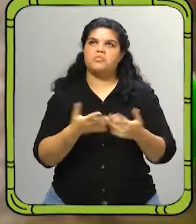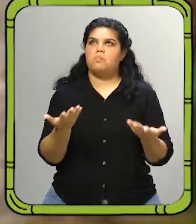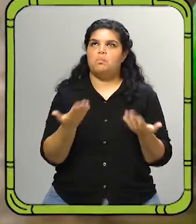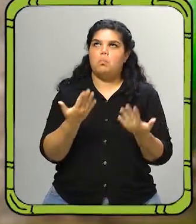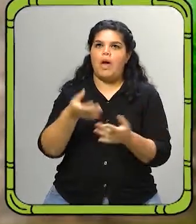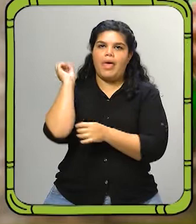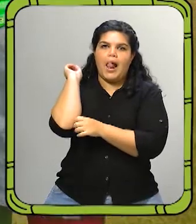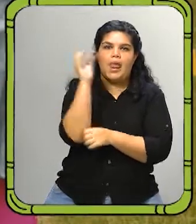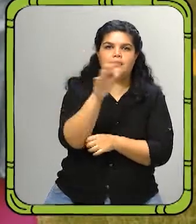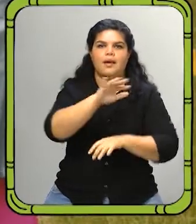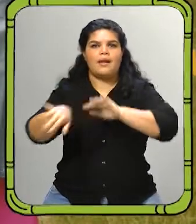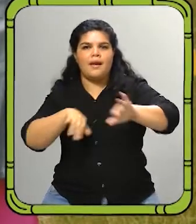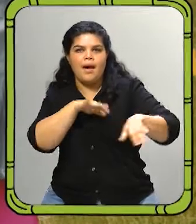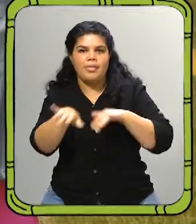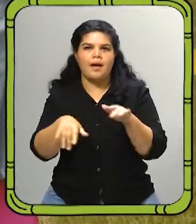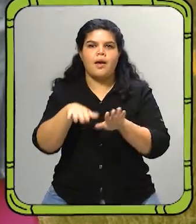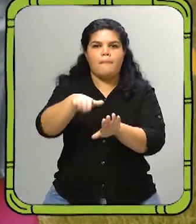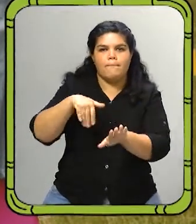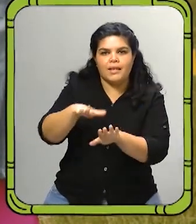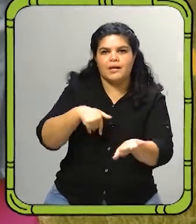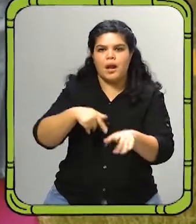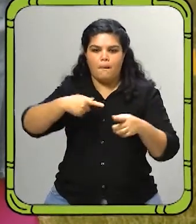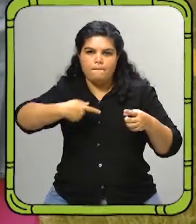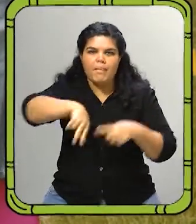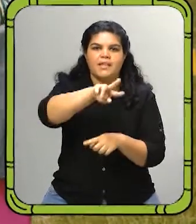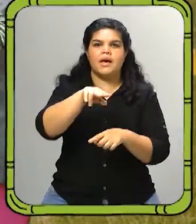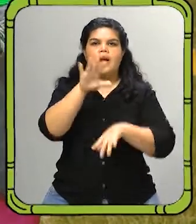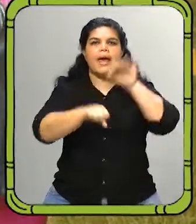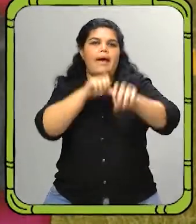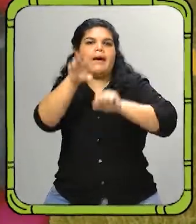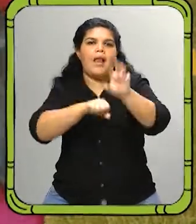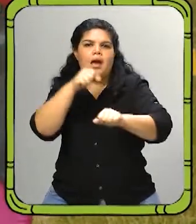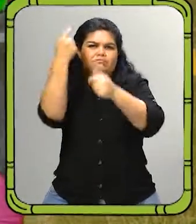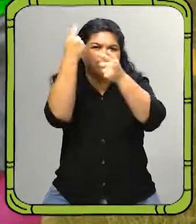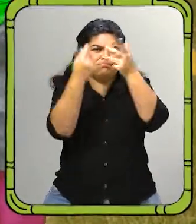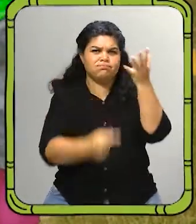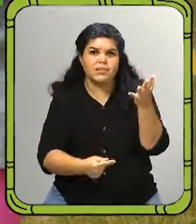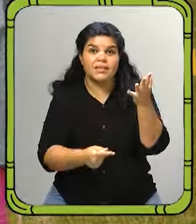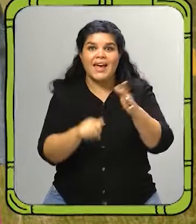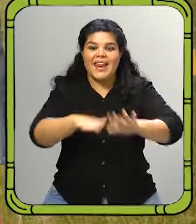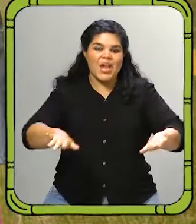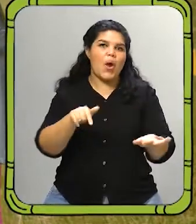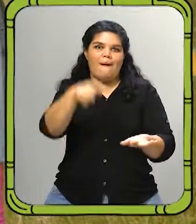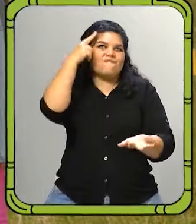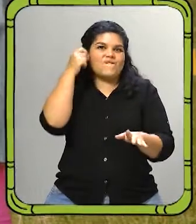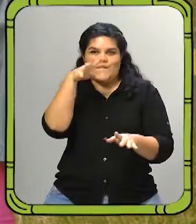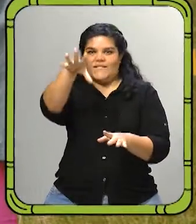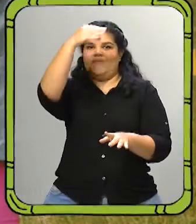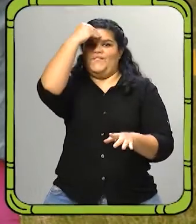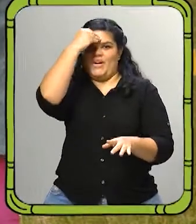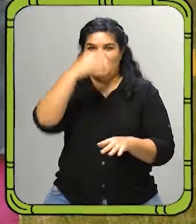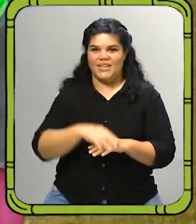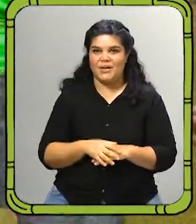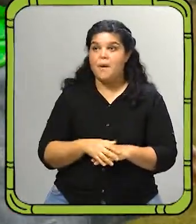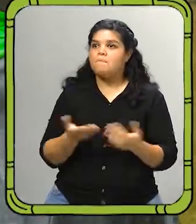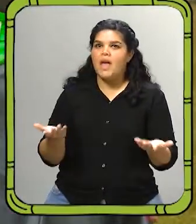Lanzar, nadar, patinar, patear, escalar. ¿Cómo? Todo entonces, eso. Para. Entonces el deporte no es uno solo, hay